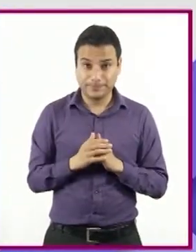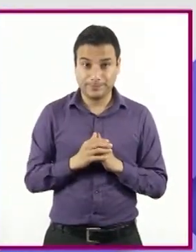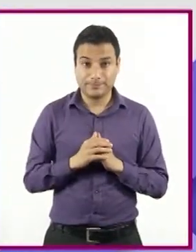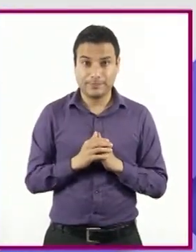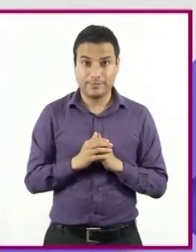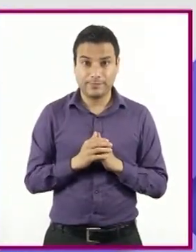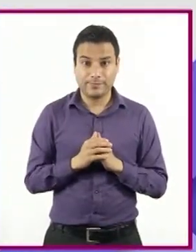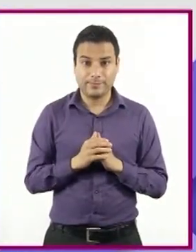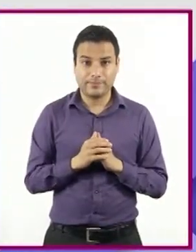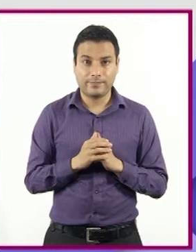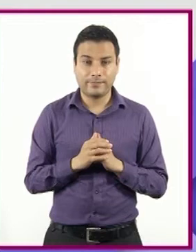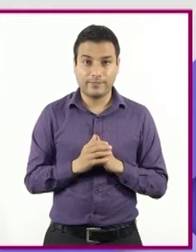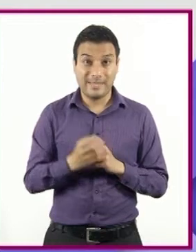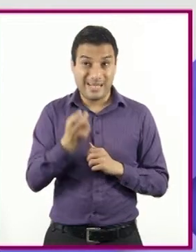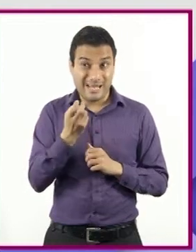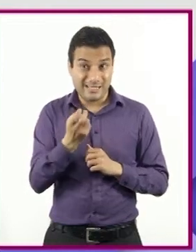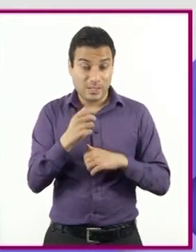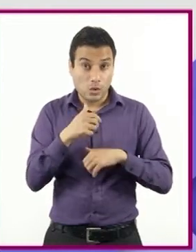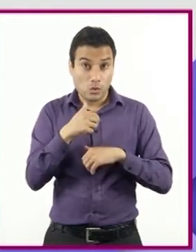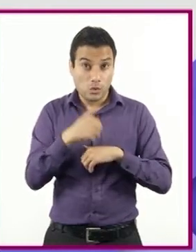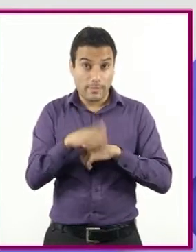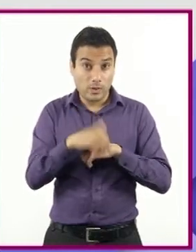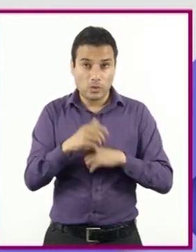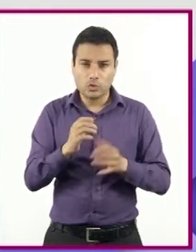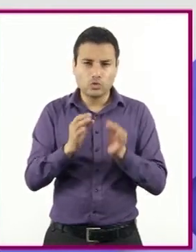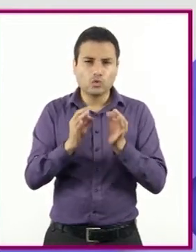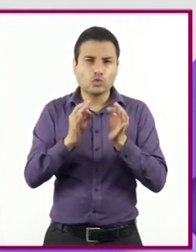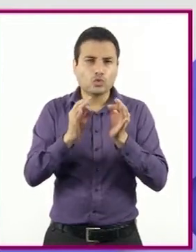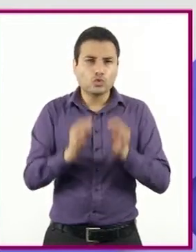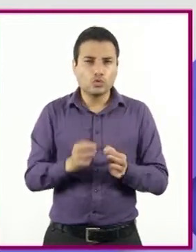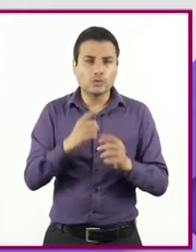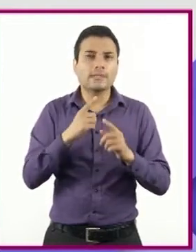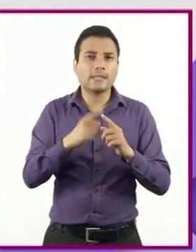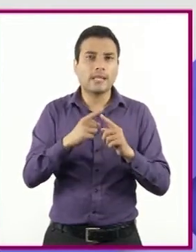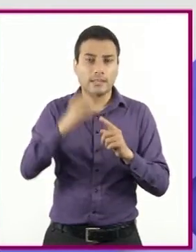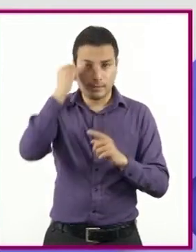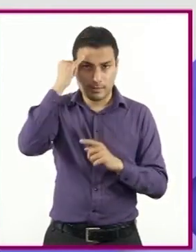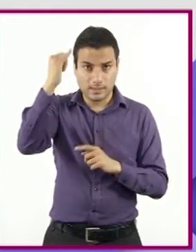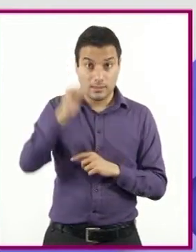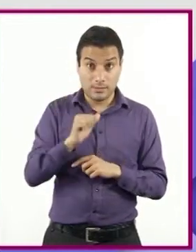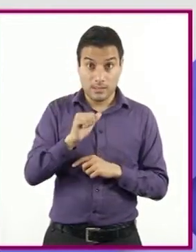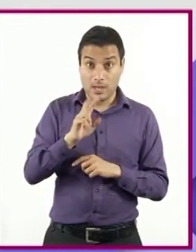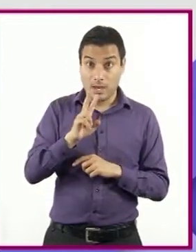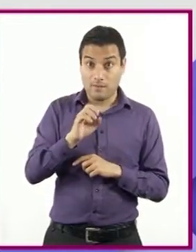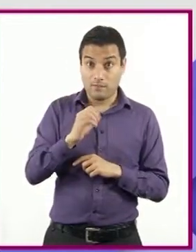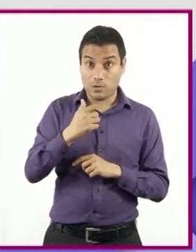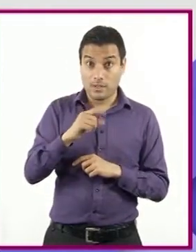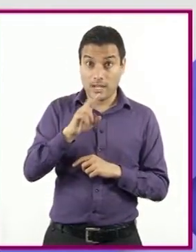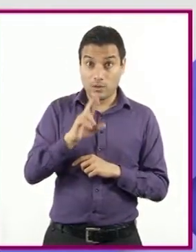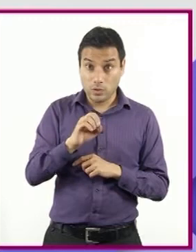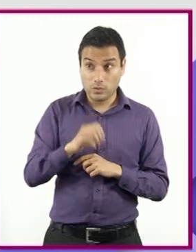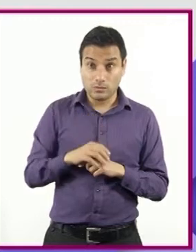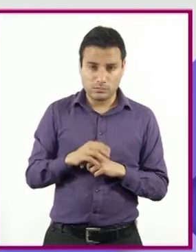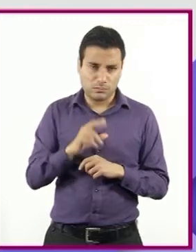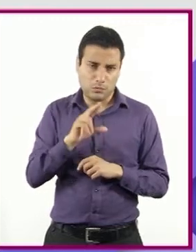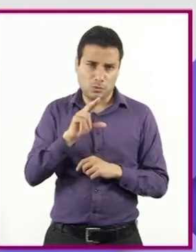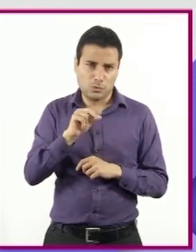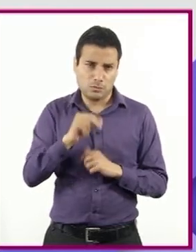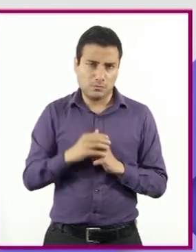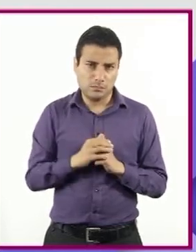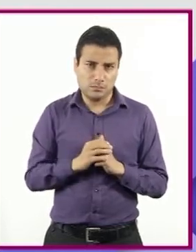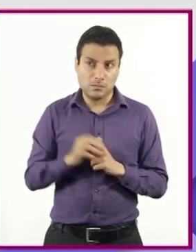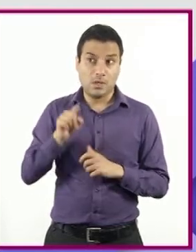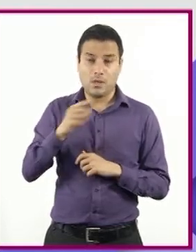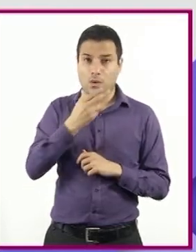lleve su nombre, este número no fue propuesto por Amadeo Avogadro? De hecho, el italiano nunca llegó a